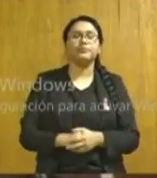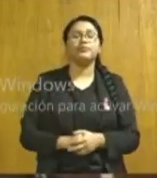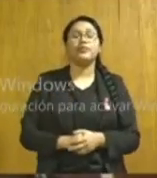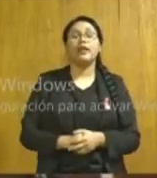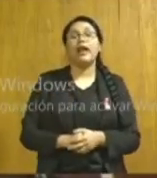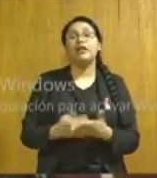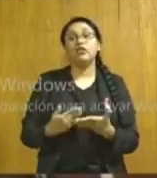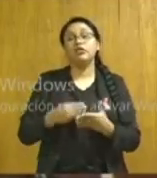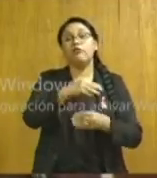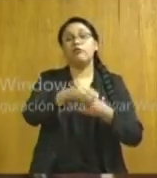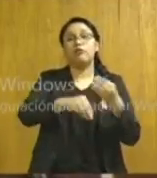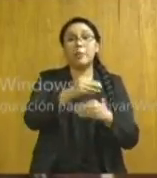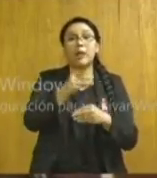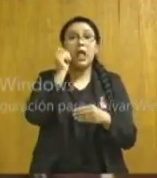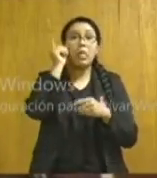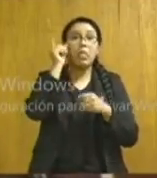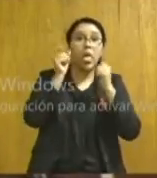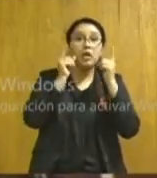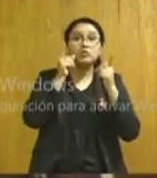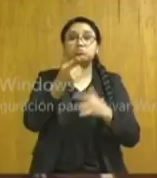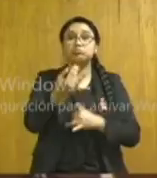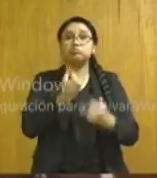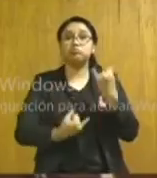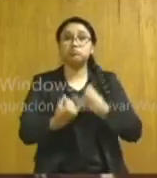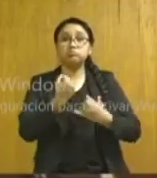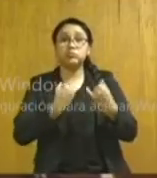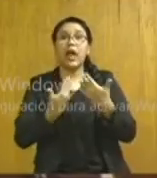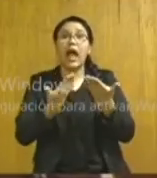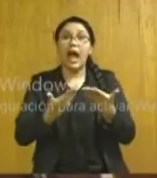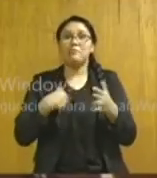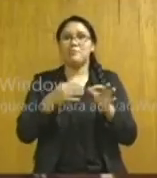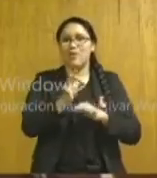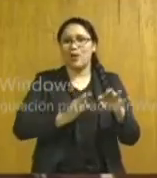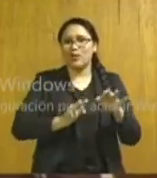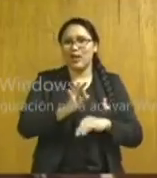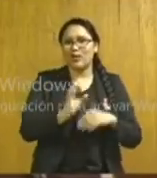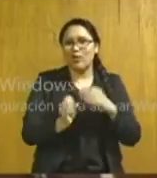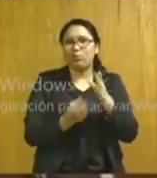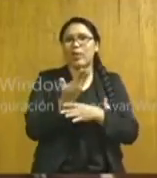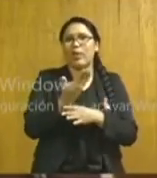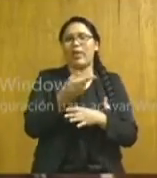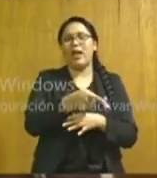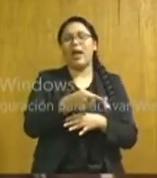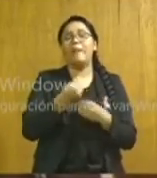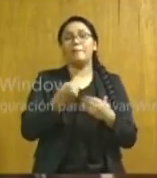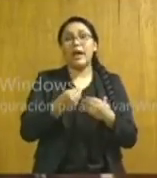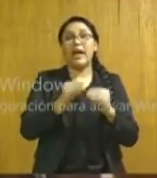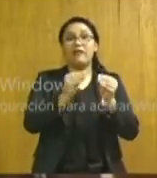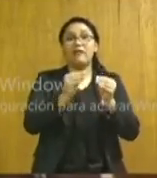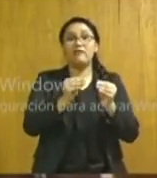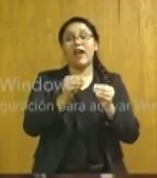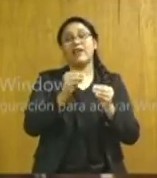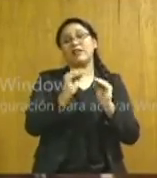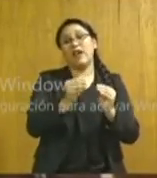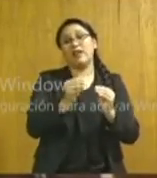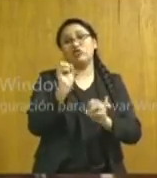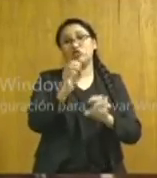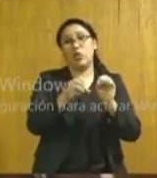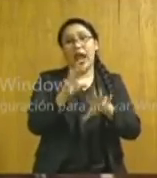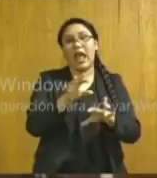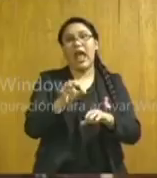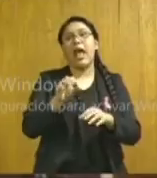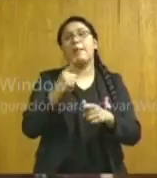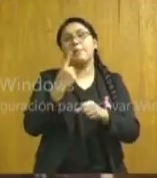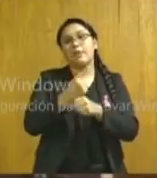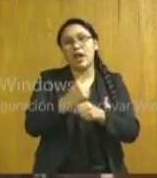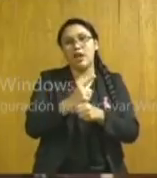esta, nos parece, muy destacable idea, y ese es el origen de este proyecto, de convertir ese basural para que no se, además de